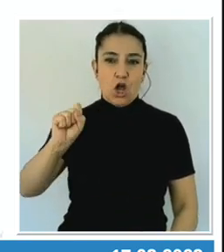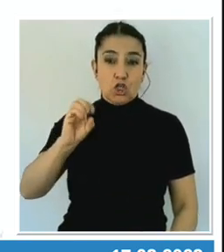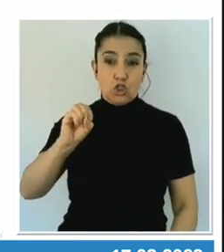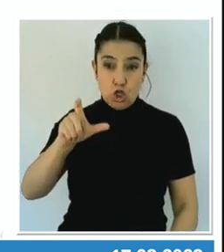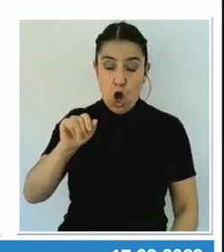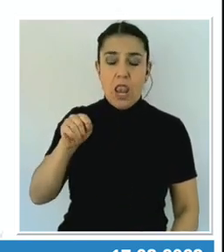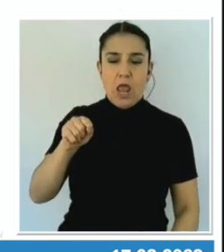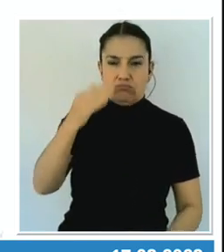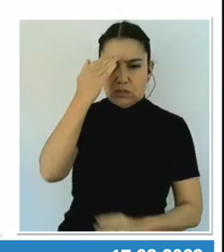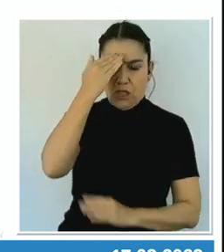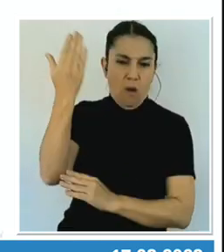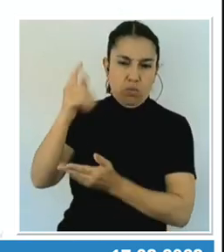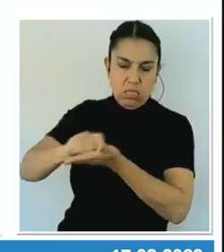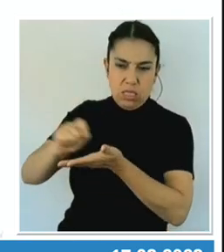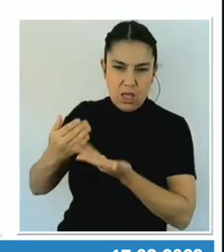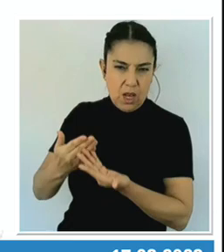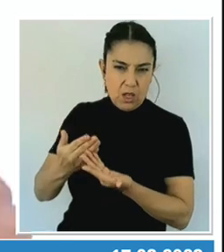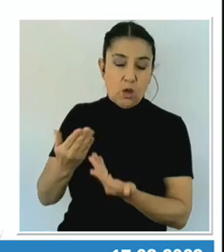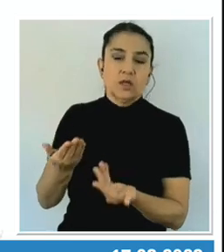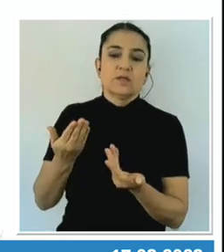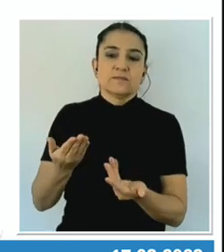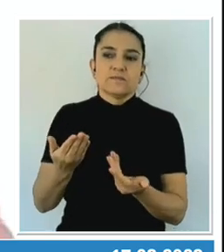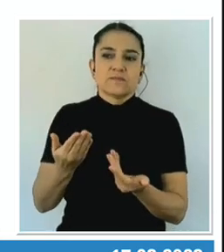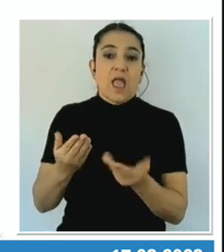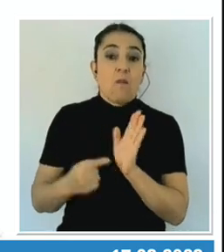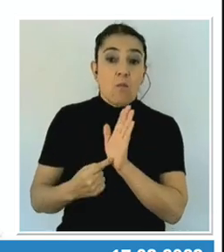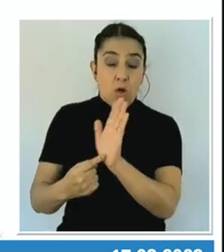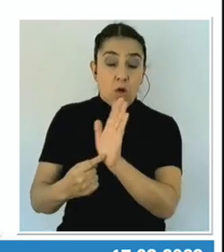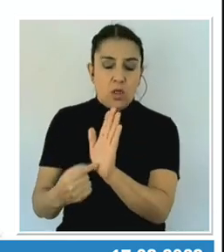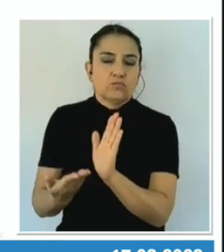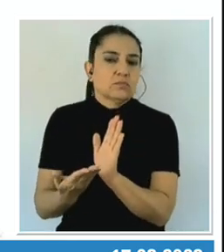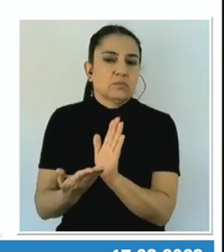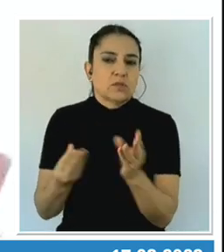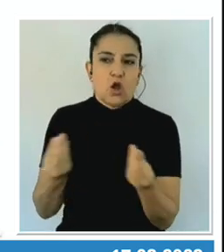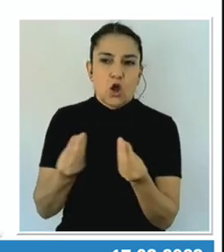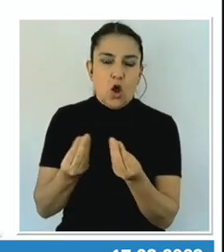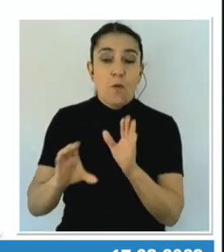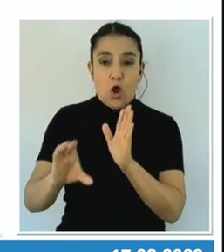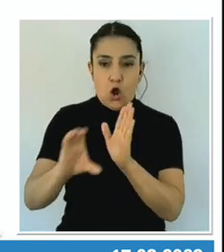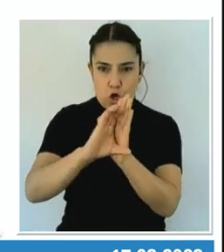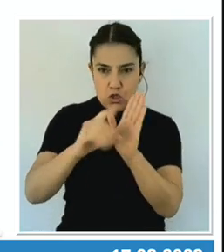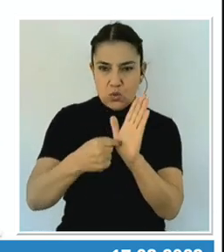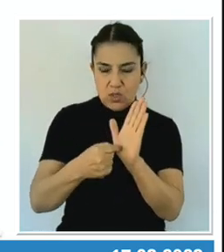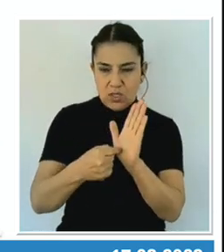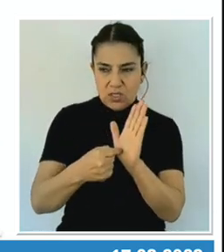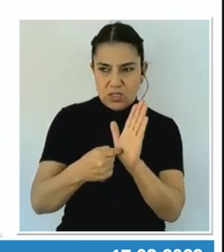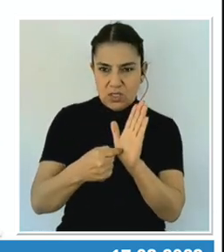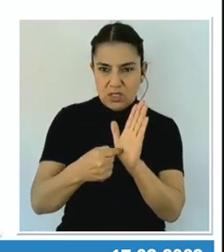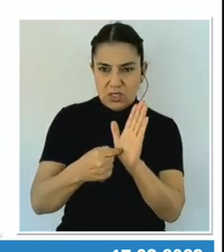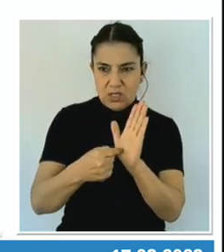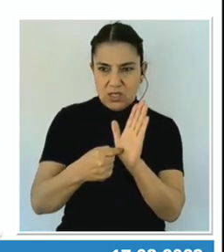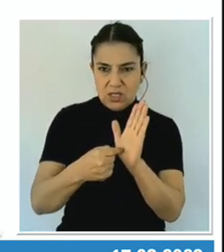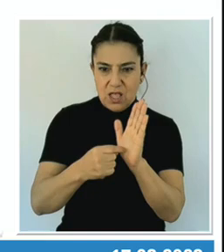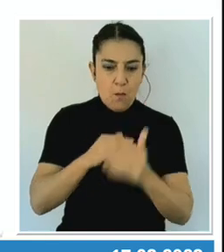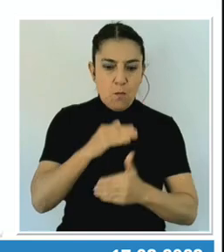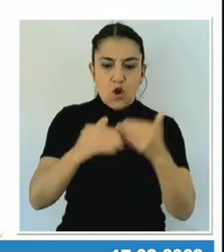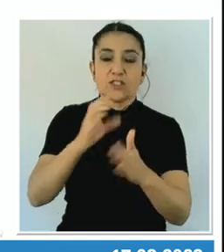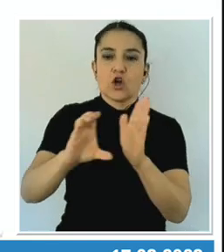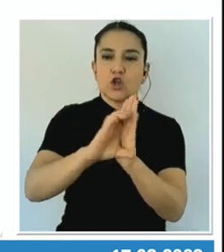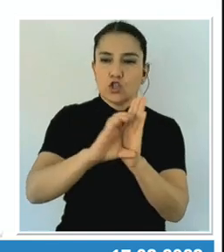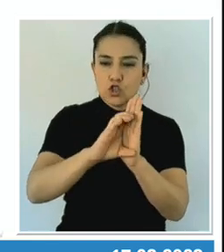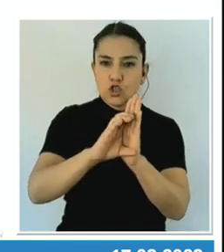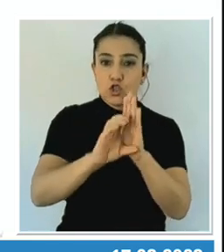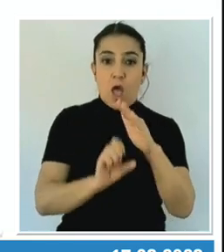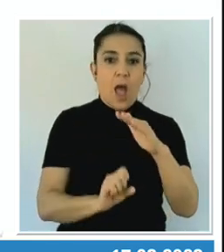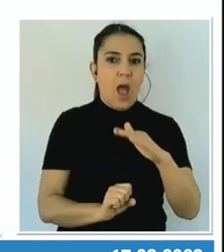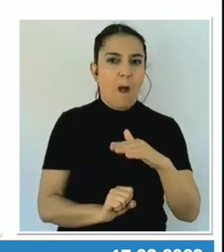el tiempo en que está mostrando precisamente cómo el constitucionalismo tiene un pilar muy fuerte hoy día en una igualdad